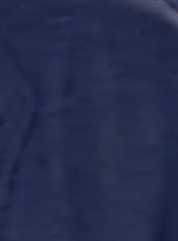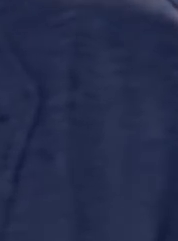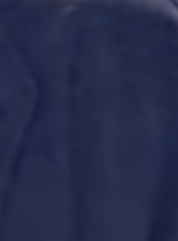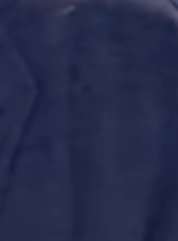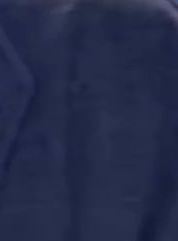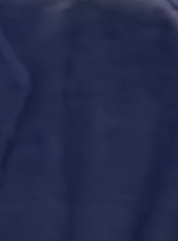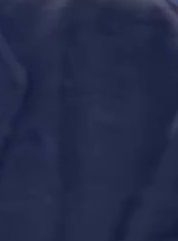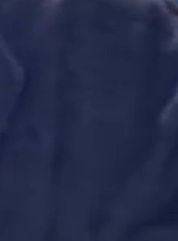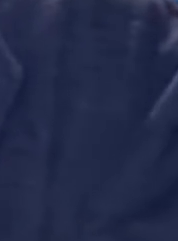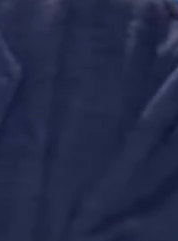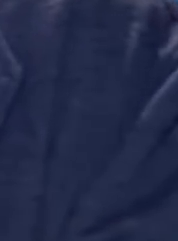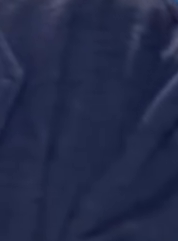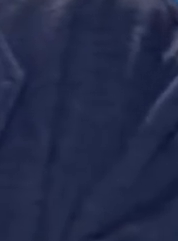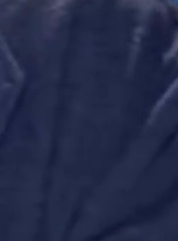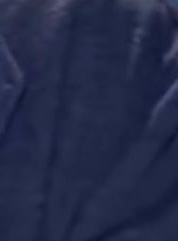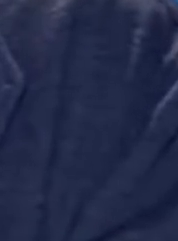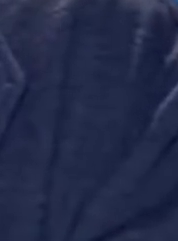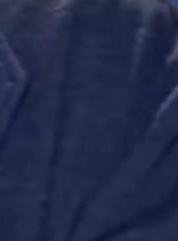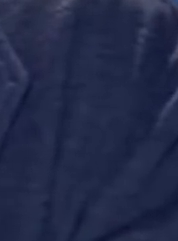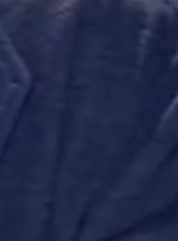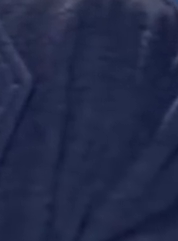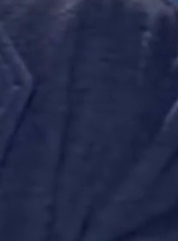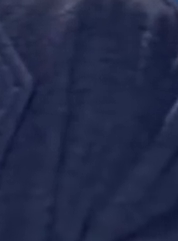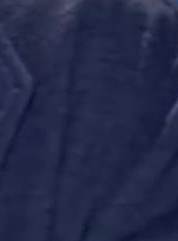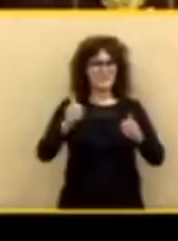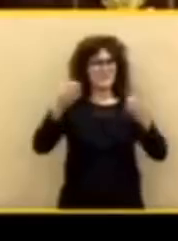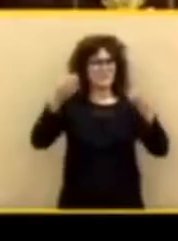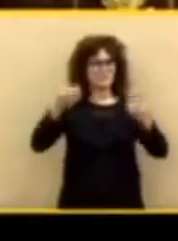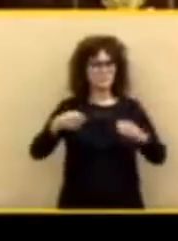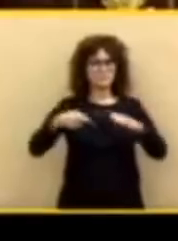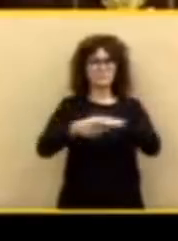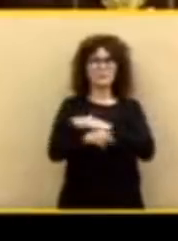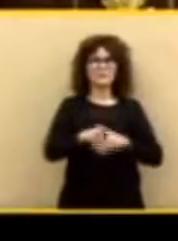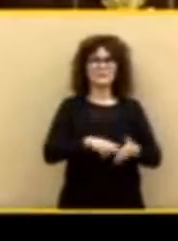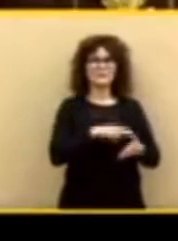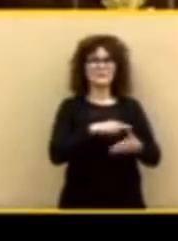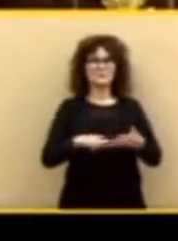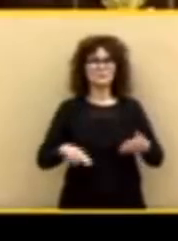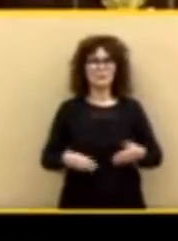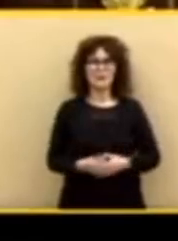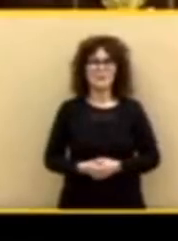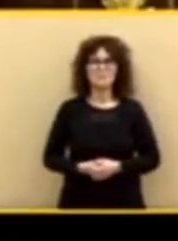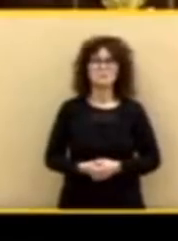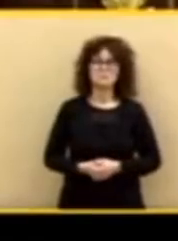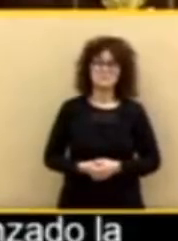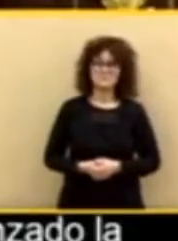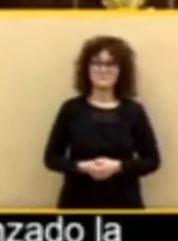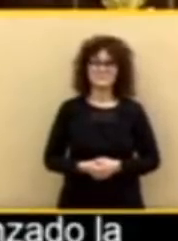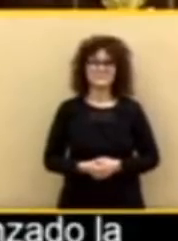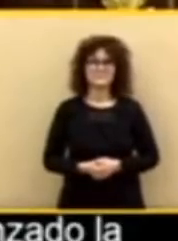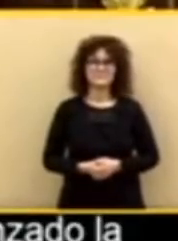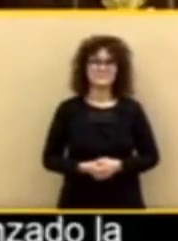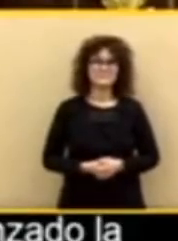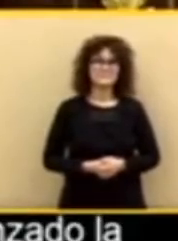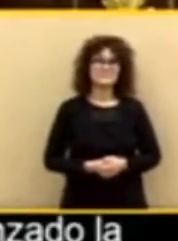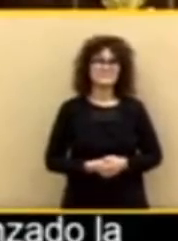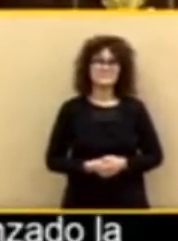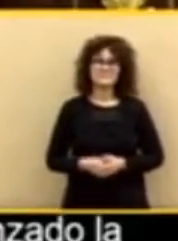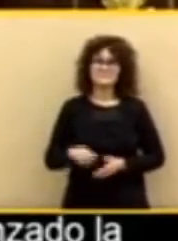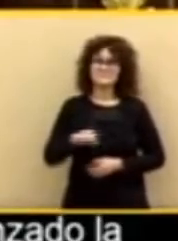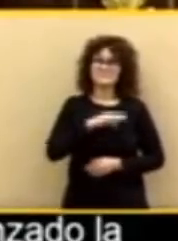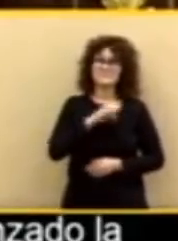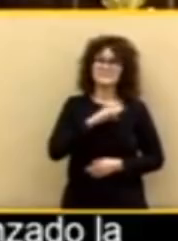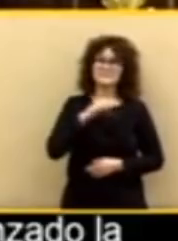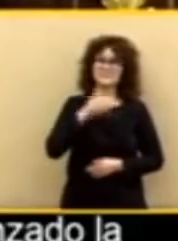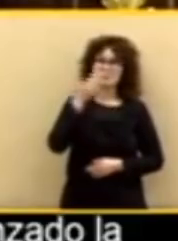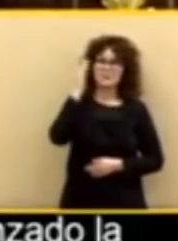ver. Cortés. Entonces, vamos a ver. No digo, no sois. Vamos a ver. Donoso Cortés, precisamente, con todos nuestros